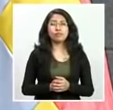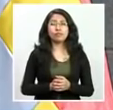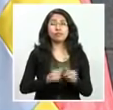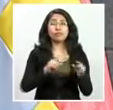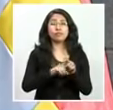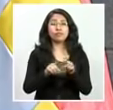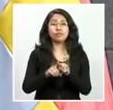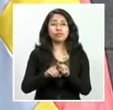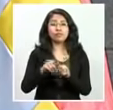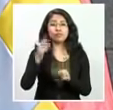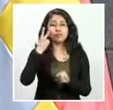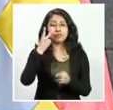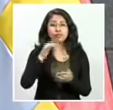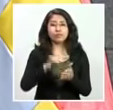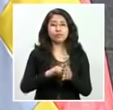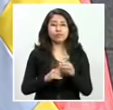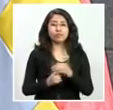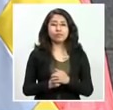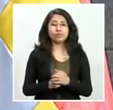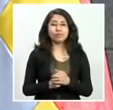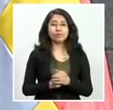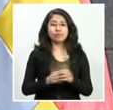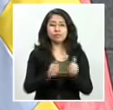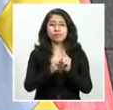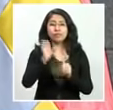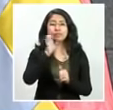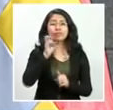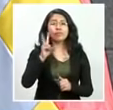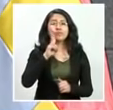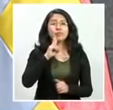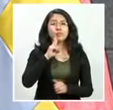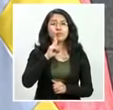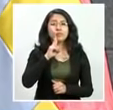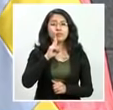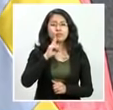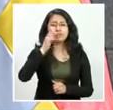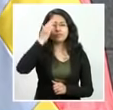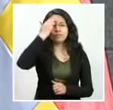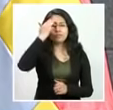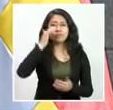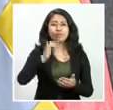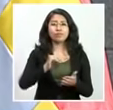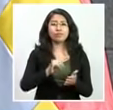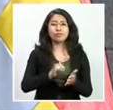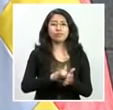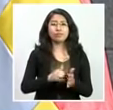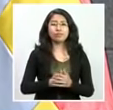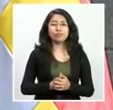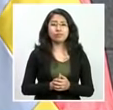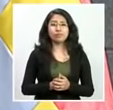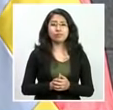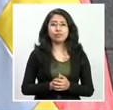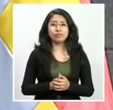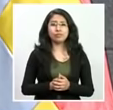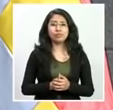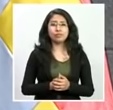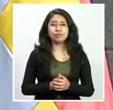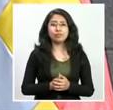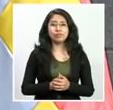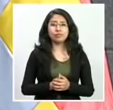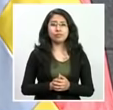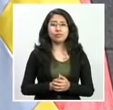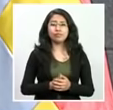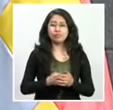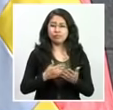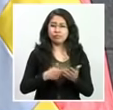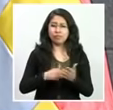También me he visto con el hermano Evo Morales, y sabemos que él ha tenido una llegada importante